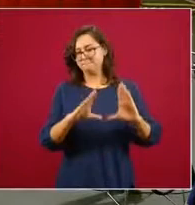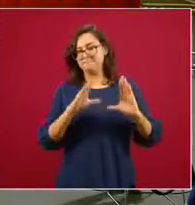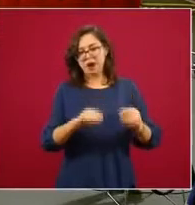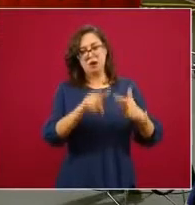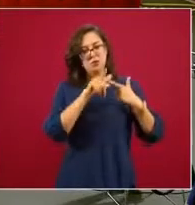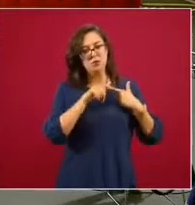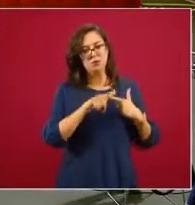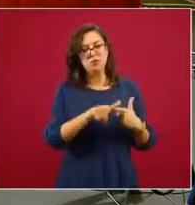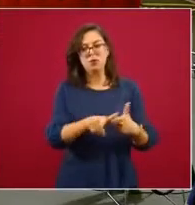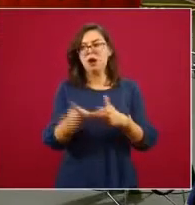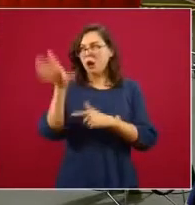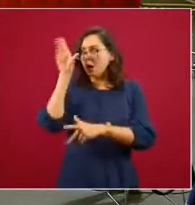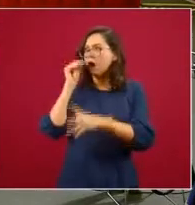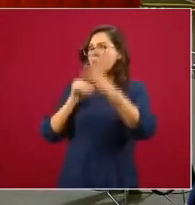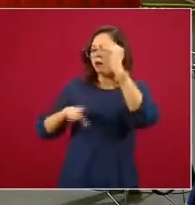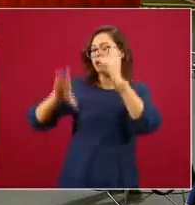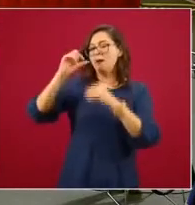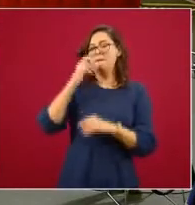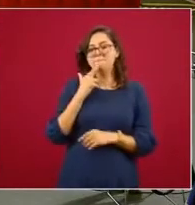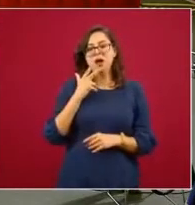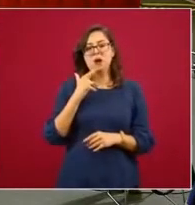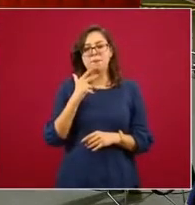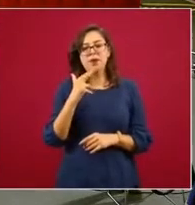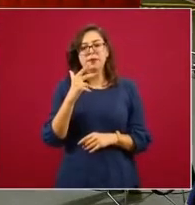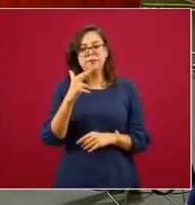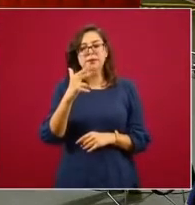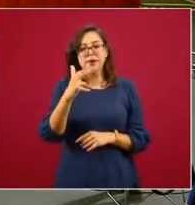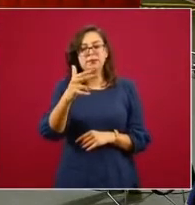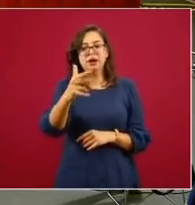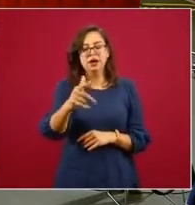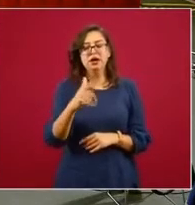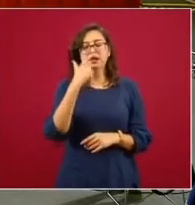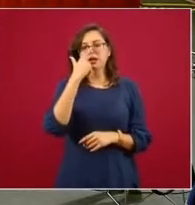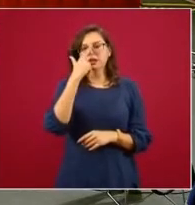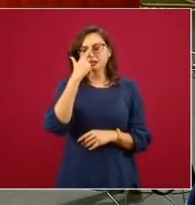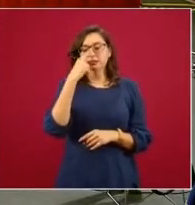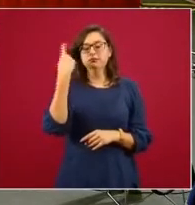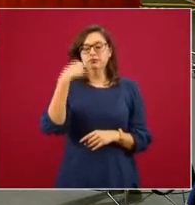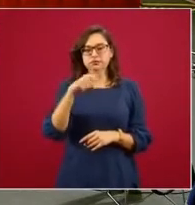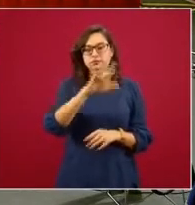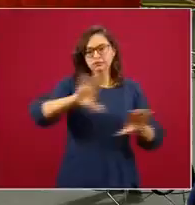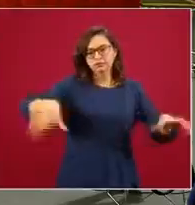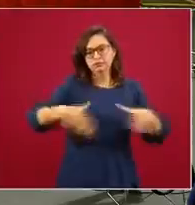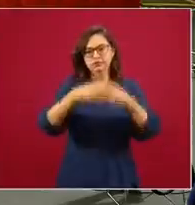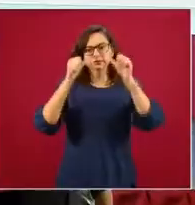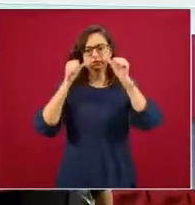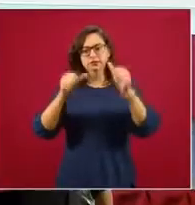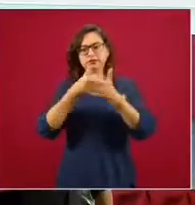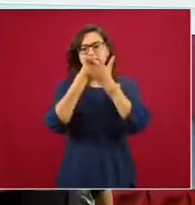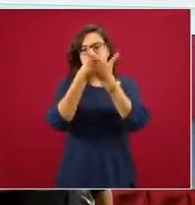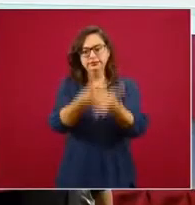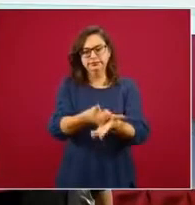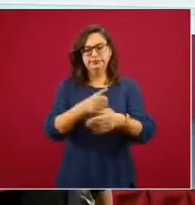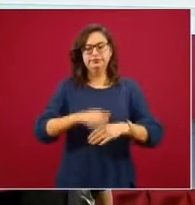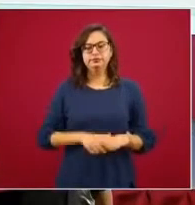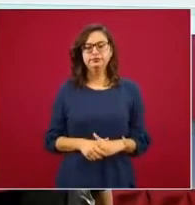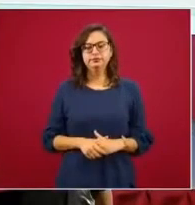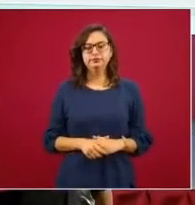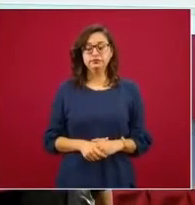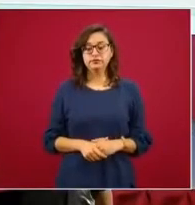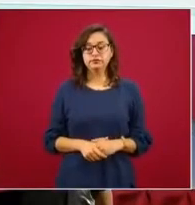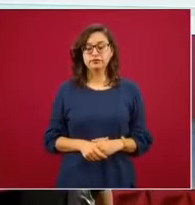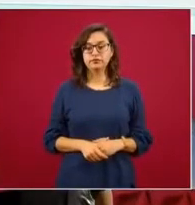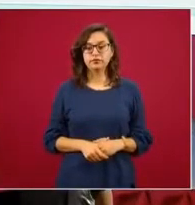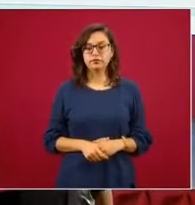mejorar para ayudar enseguida, después de que obtienen estos conocimientos, a la comunidad. La siguiente, por favor.